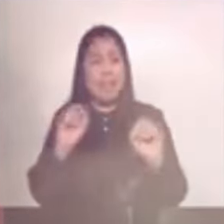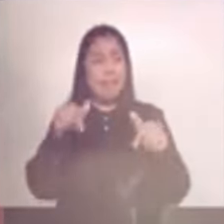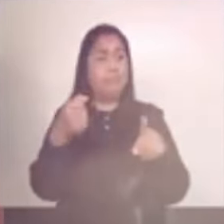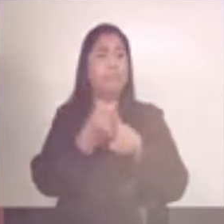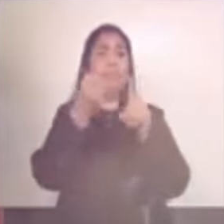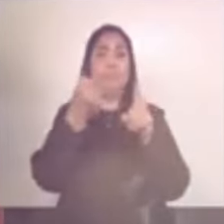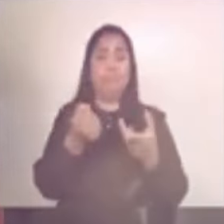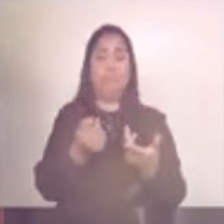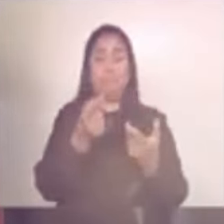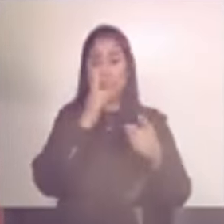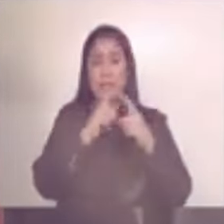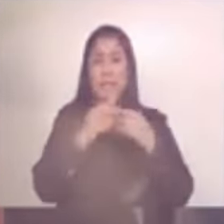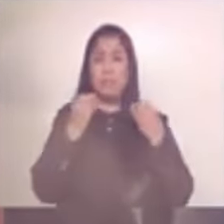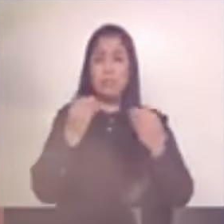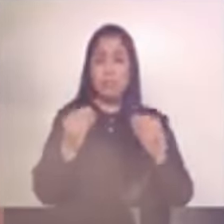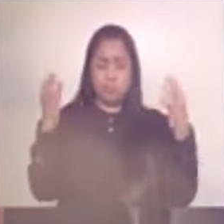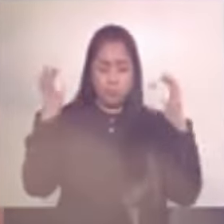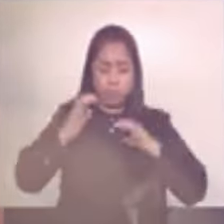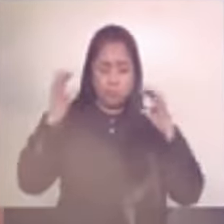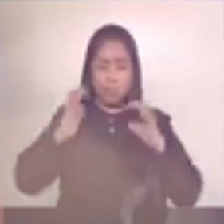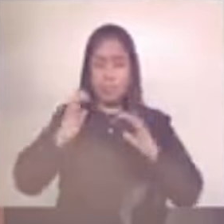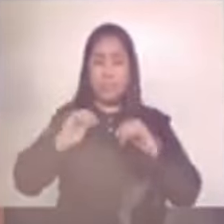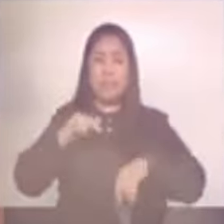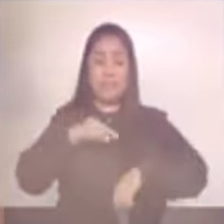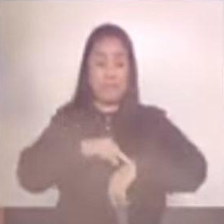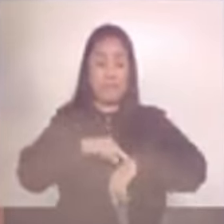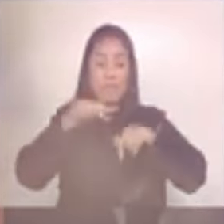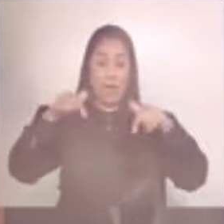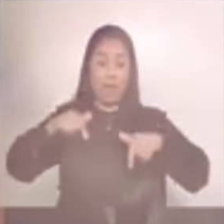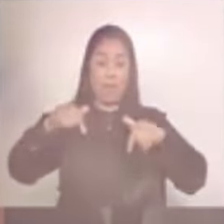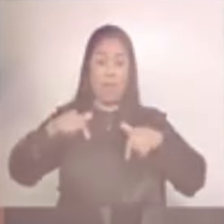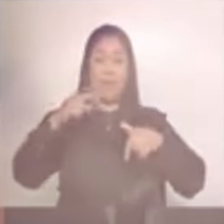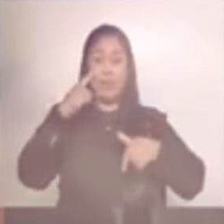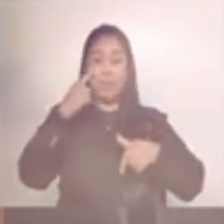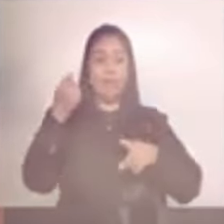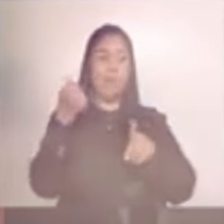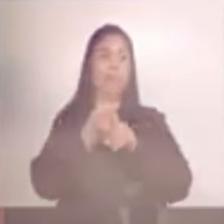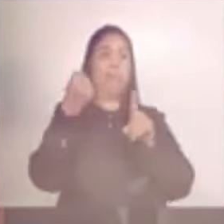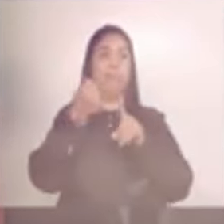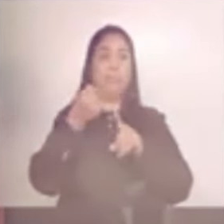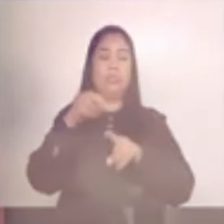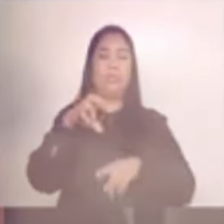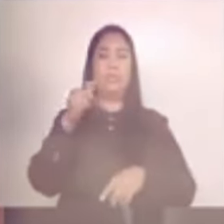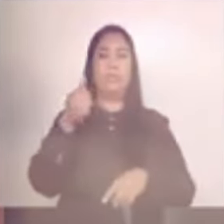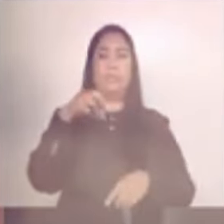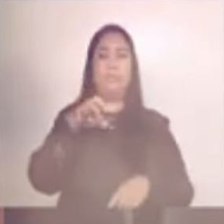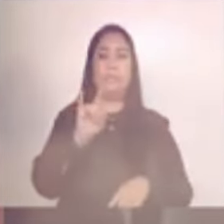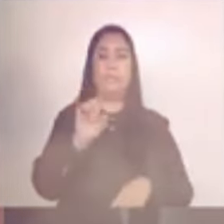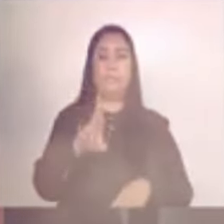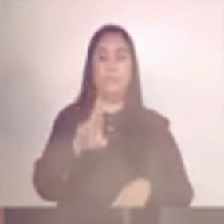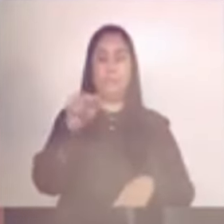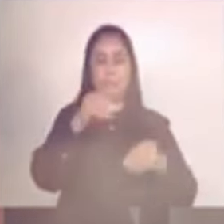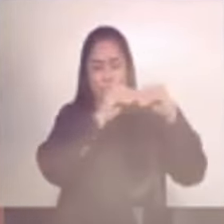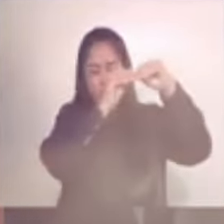El exceso de lluvia en esta temporada ha causado que en la aldea Papur haya un deslizamiento